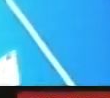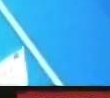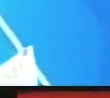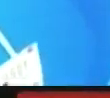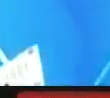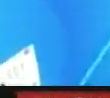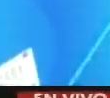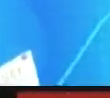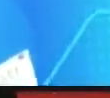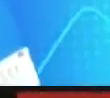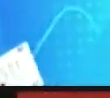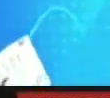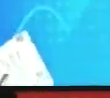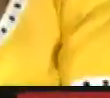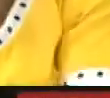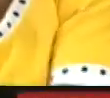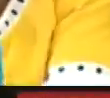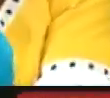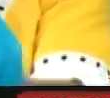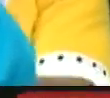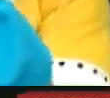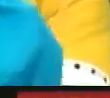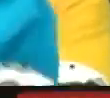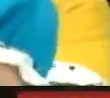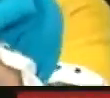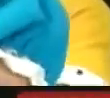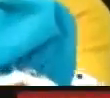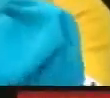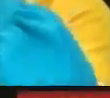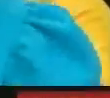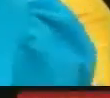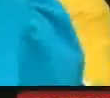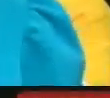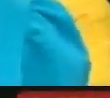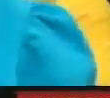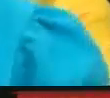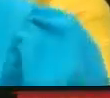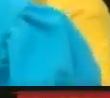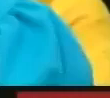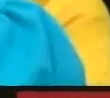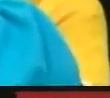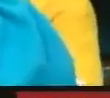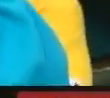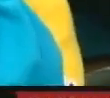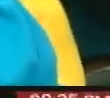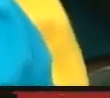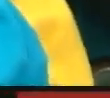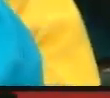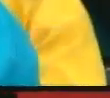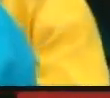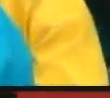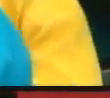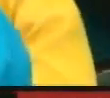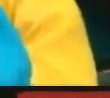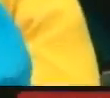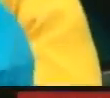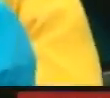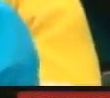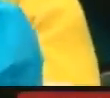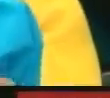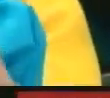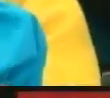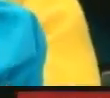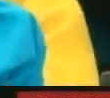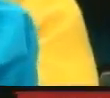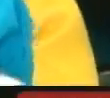risueñas. Fíjese, presidente, gracias por la invitación. Fíjese, el